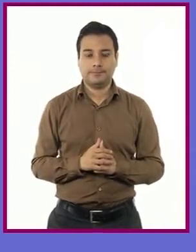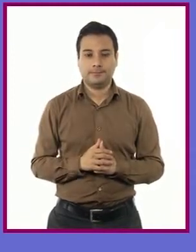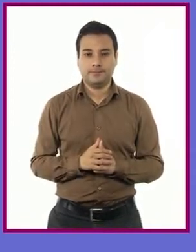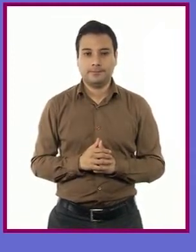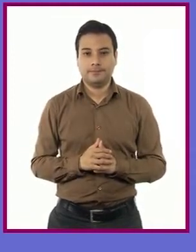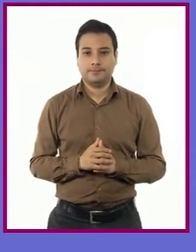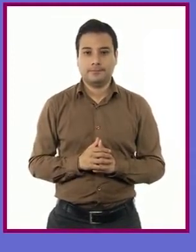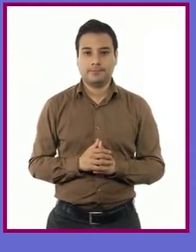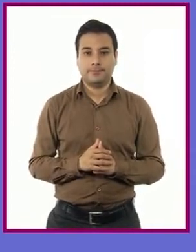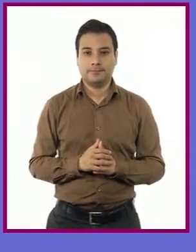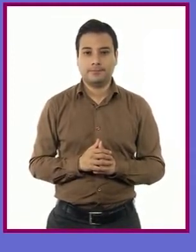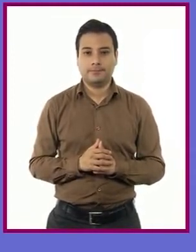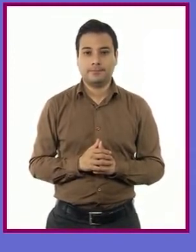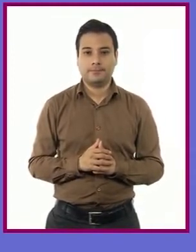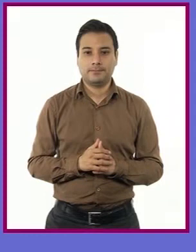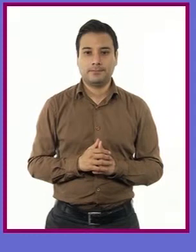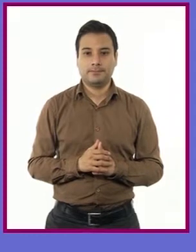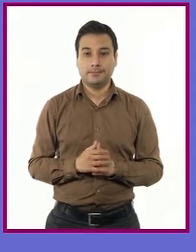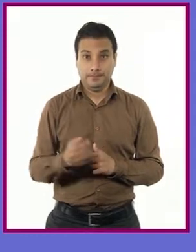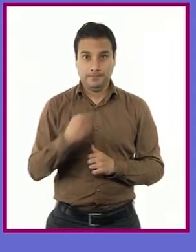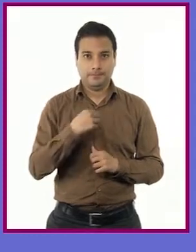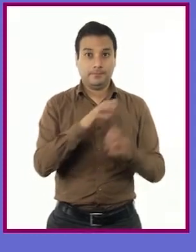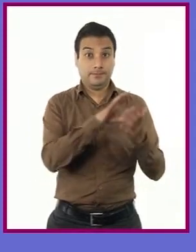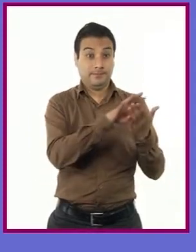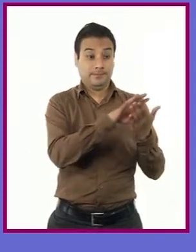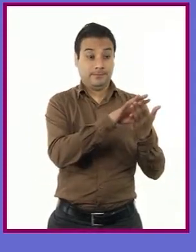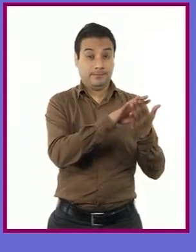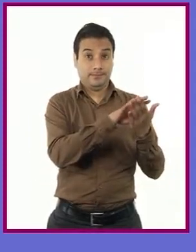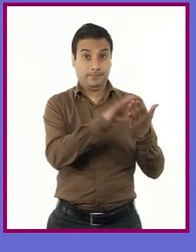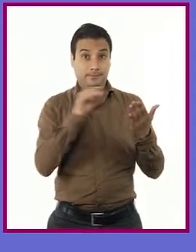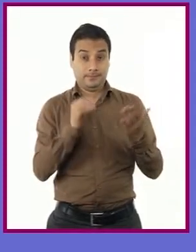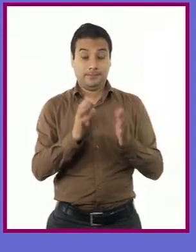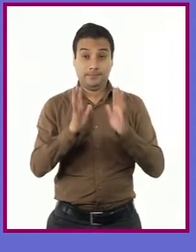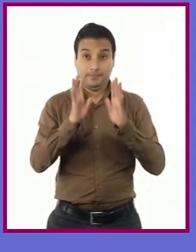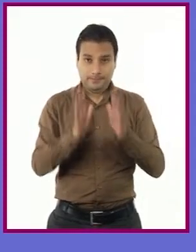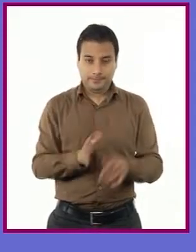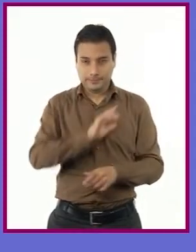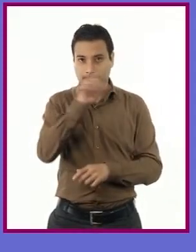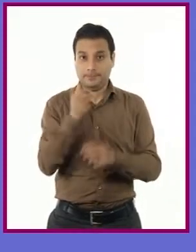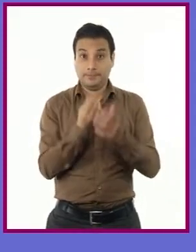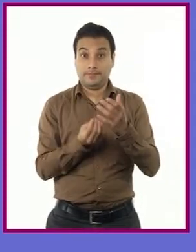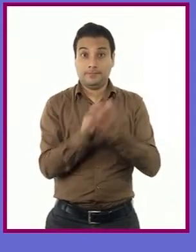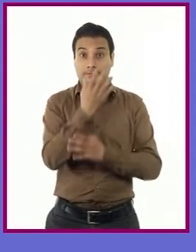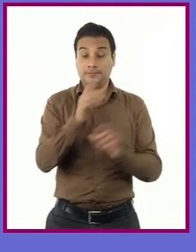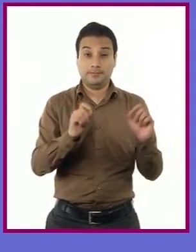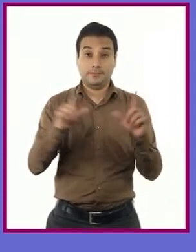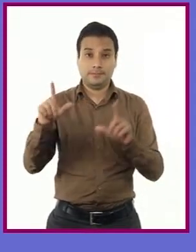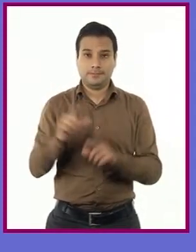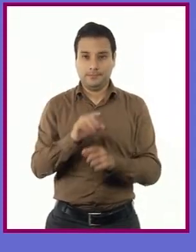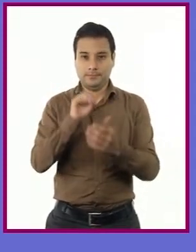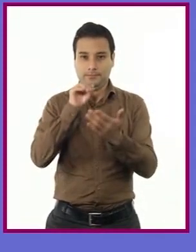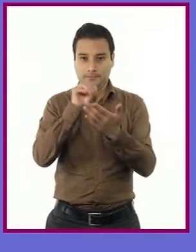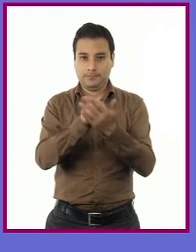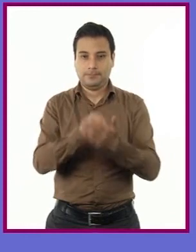Paleta de copiar formato. Pasa la paleta de copiar formato sobre el texto que deseas. Lo hará de manera